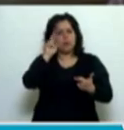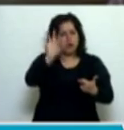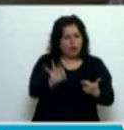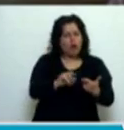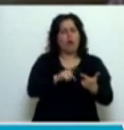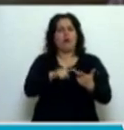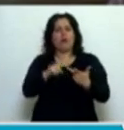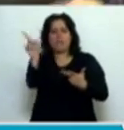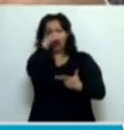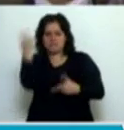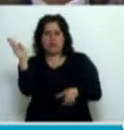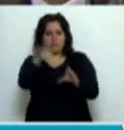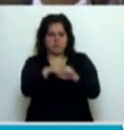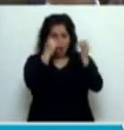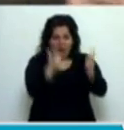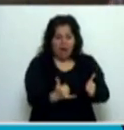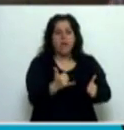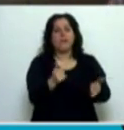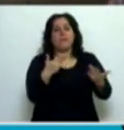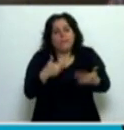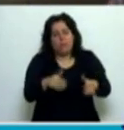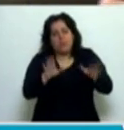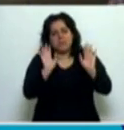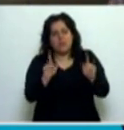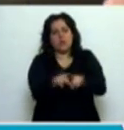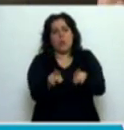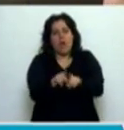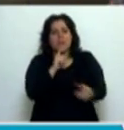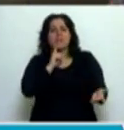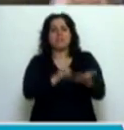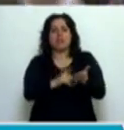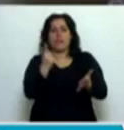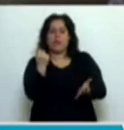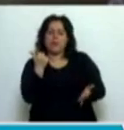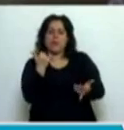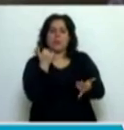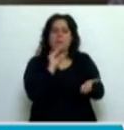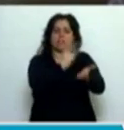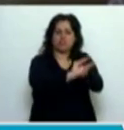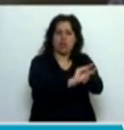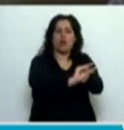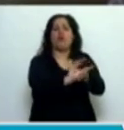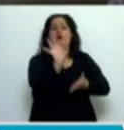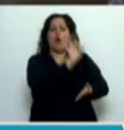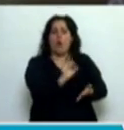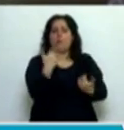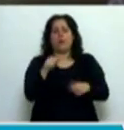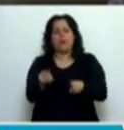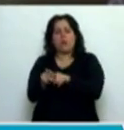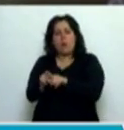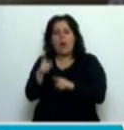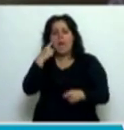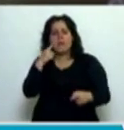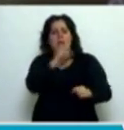el Estado tiene participación, se puede librar a las decisiones de inversión de esas empresas o se puede discutir con ellas